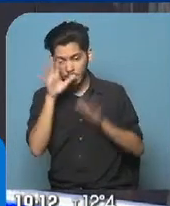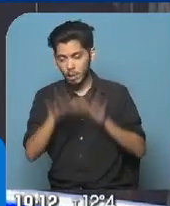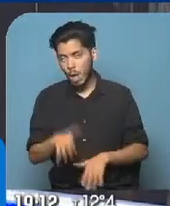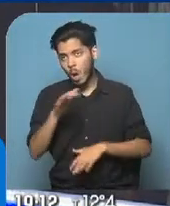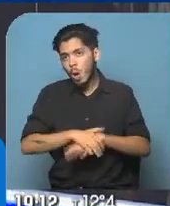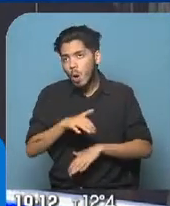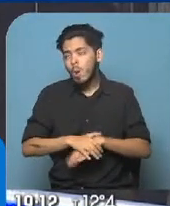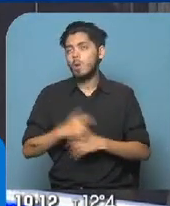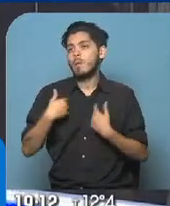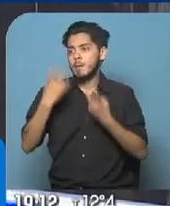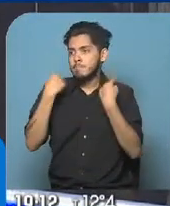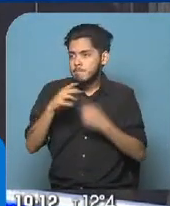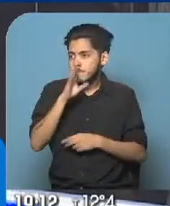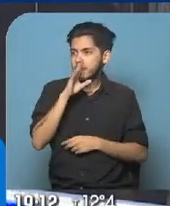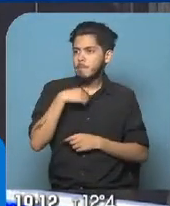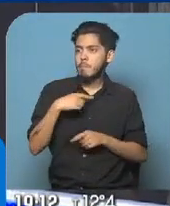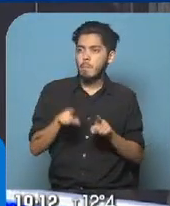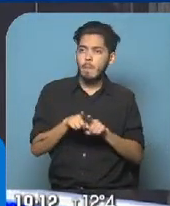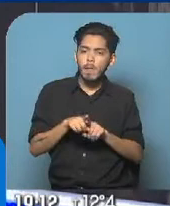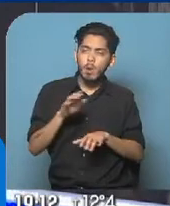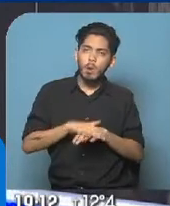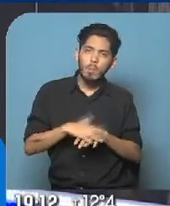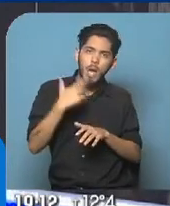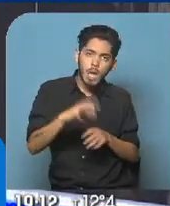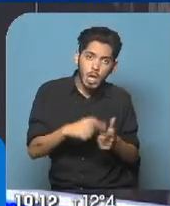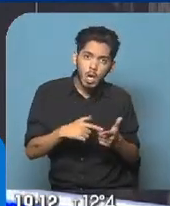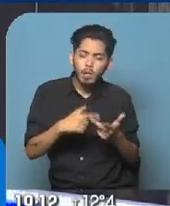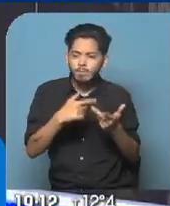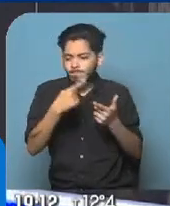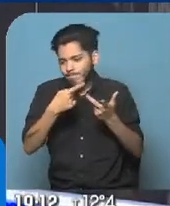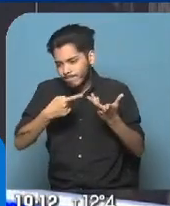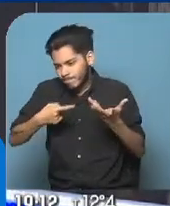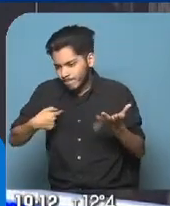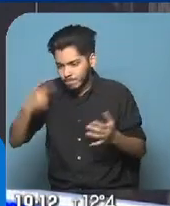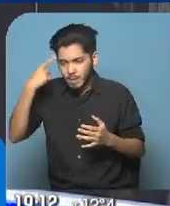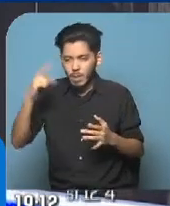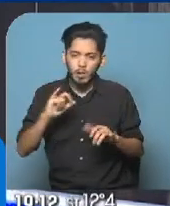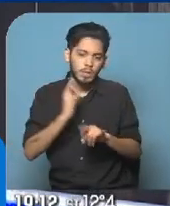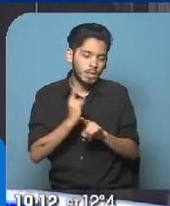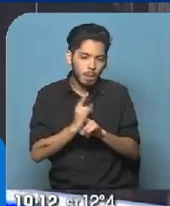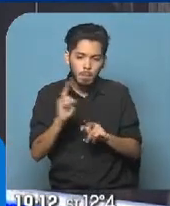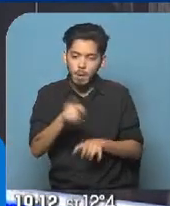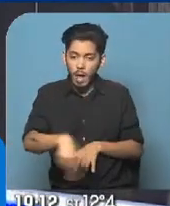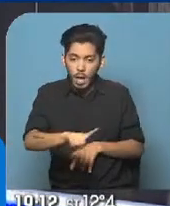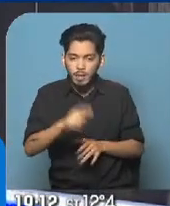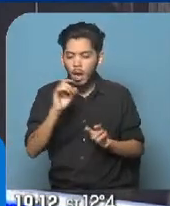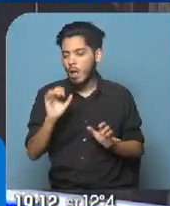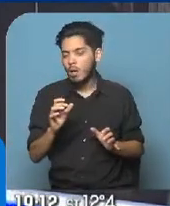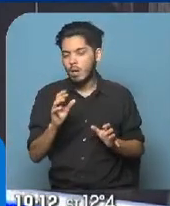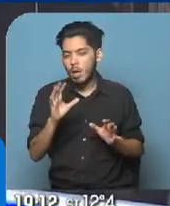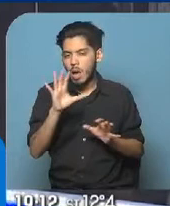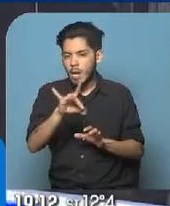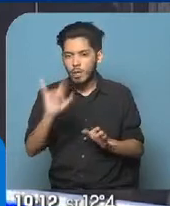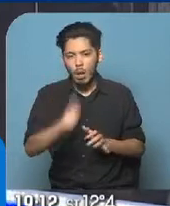porque las mujeres tienden a ser culposas por los hijos por pensando que están haciendo lo mejor no pero el que muchas gracias y